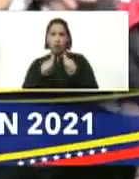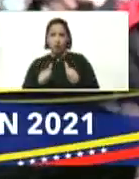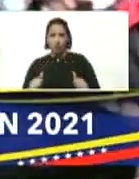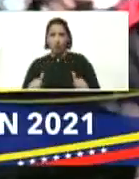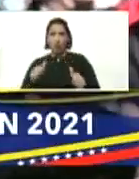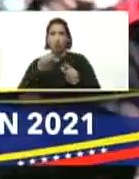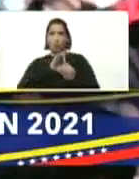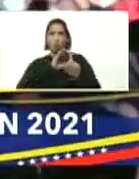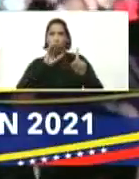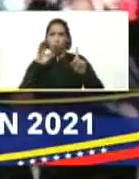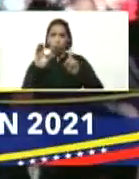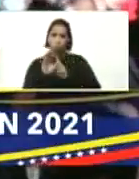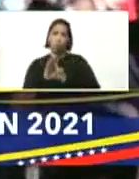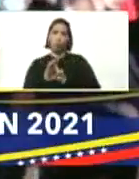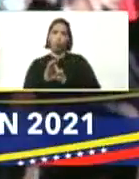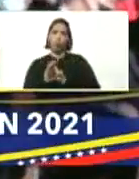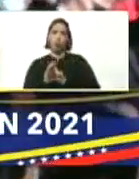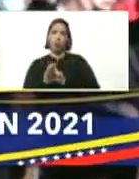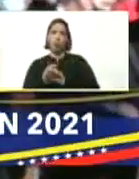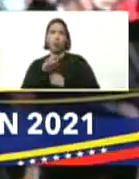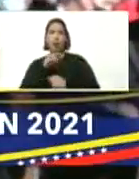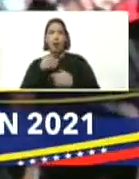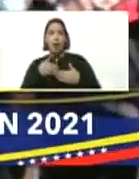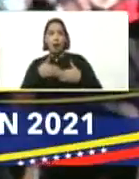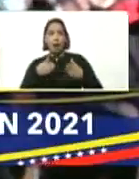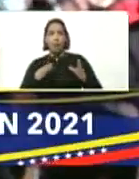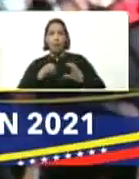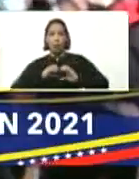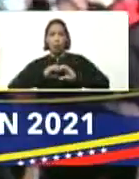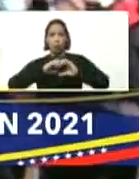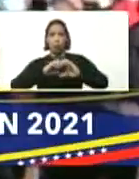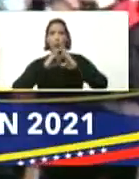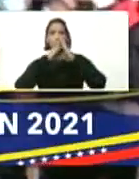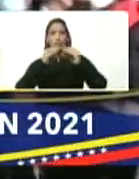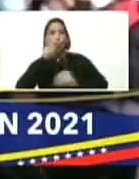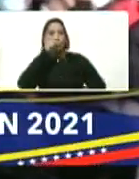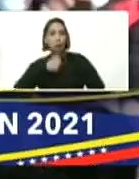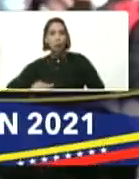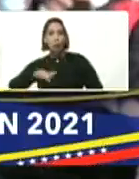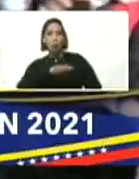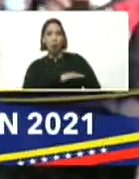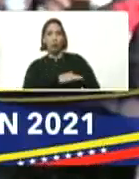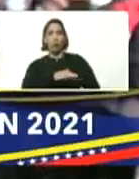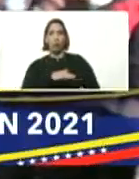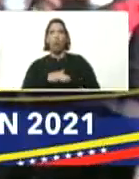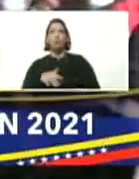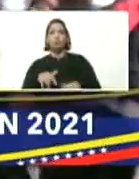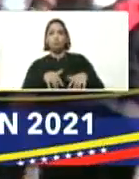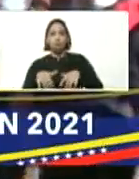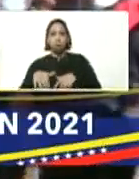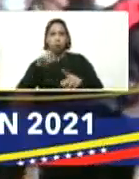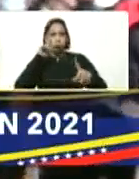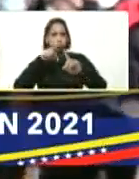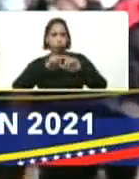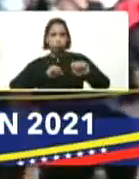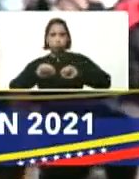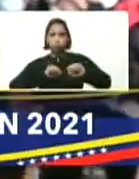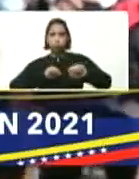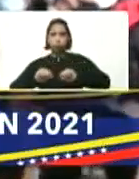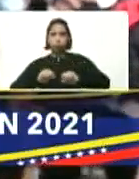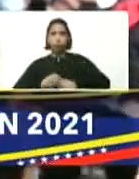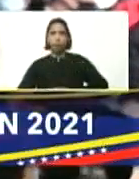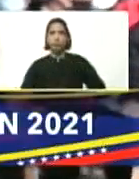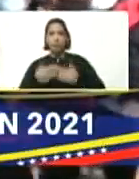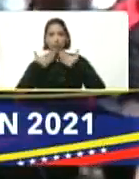la cultura y que hablen su corazón a todos los pueblos que se movilizan en este sentido. Merci. Muchísimas Merci. Gracias,